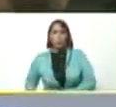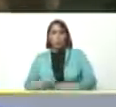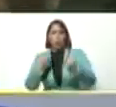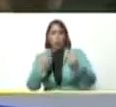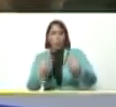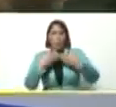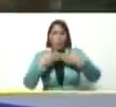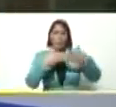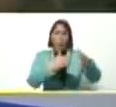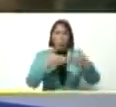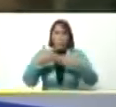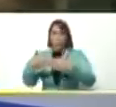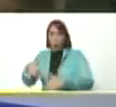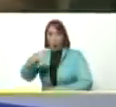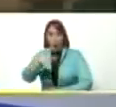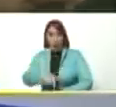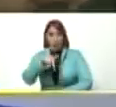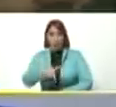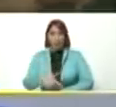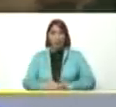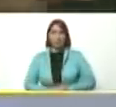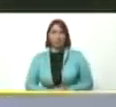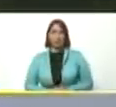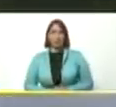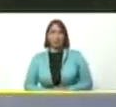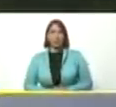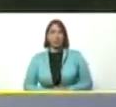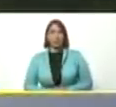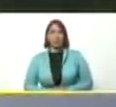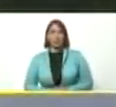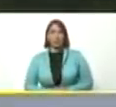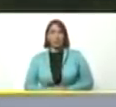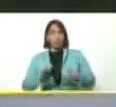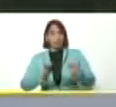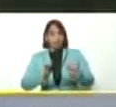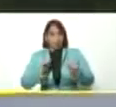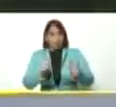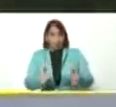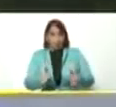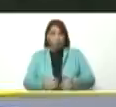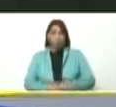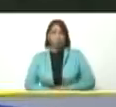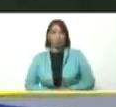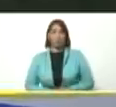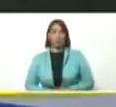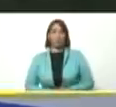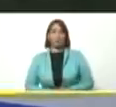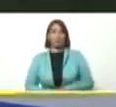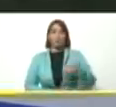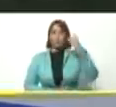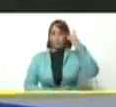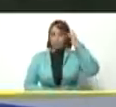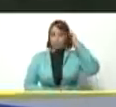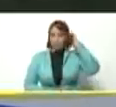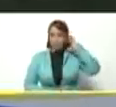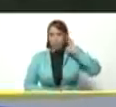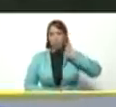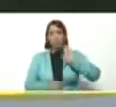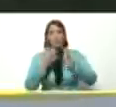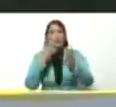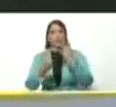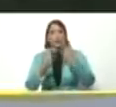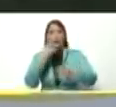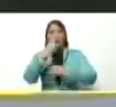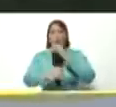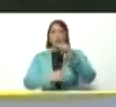mismo. Se daba el pistoletazo de arrancada esta Feria Internacional del